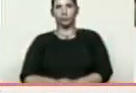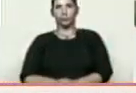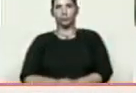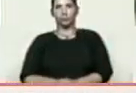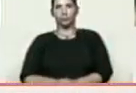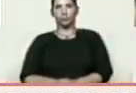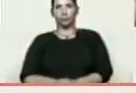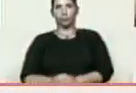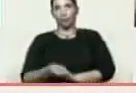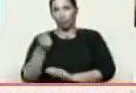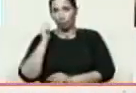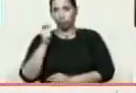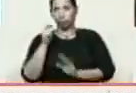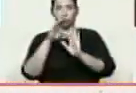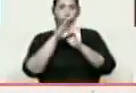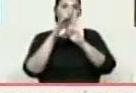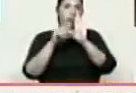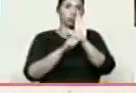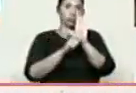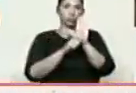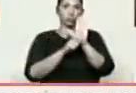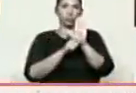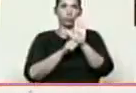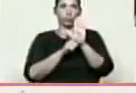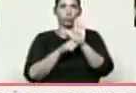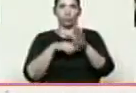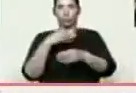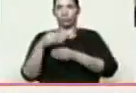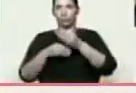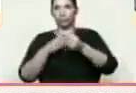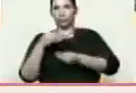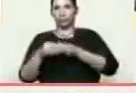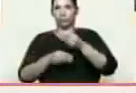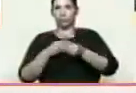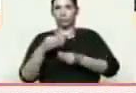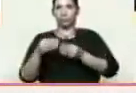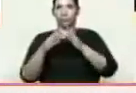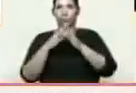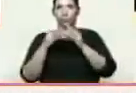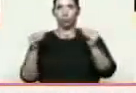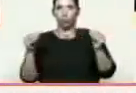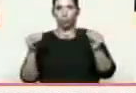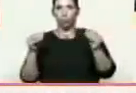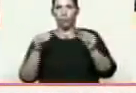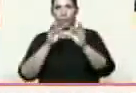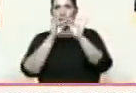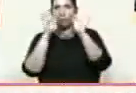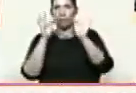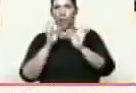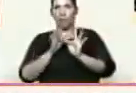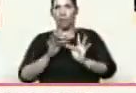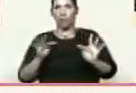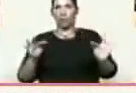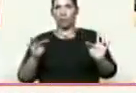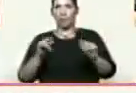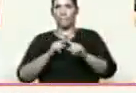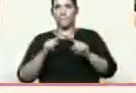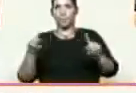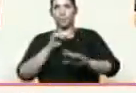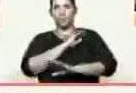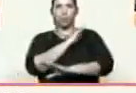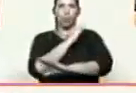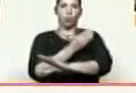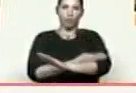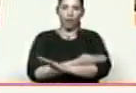Esta Constitución estableció todos los mecanismos para que el poder residiera en el